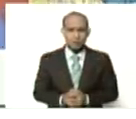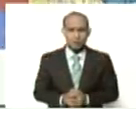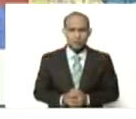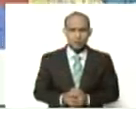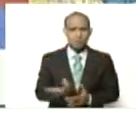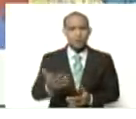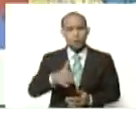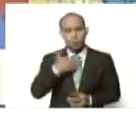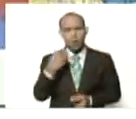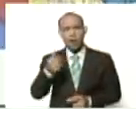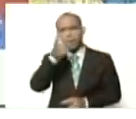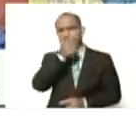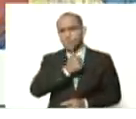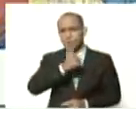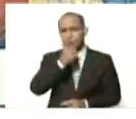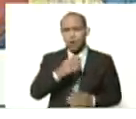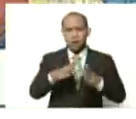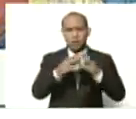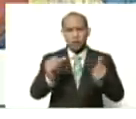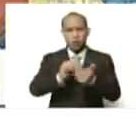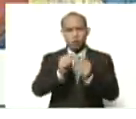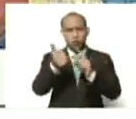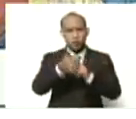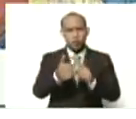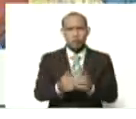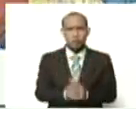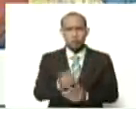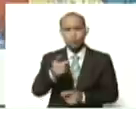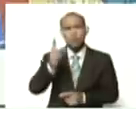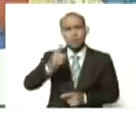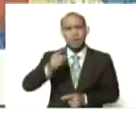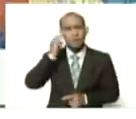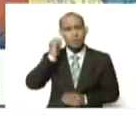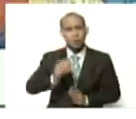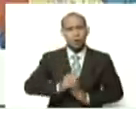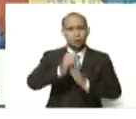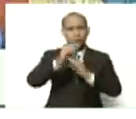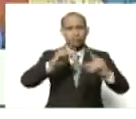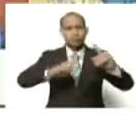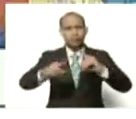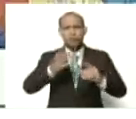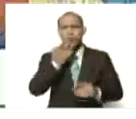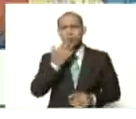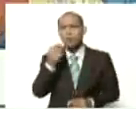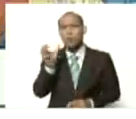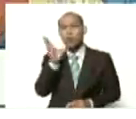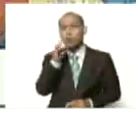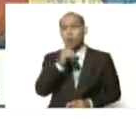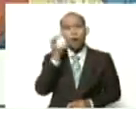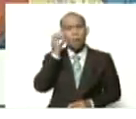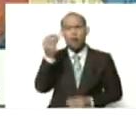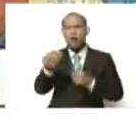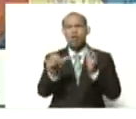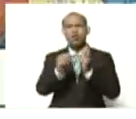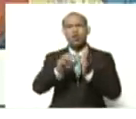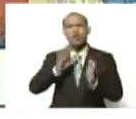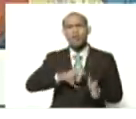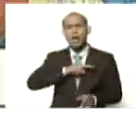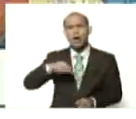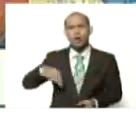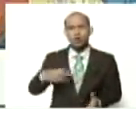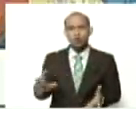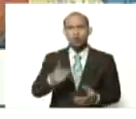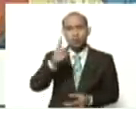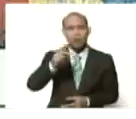podamos resistir tantos embates, sino la mujer dirigiendo el hogar, ¿a dónde estaríamos nosotros hoy? La mujer administrando